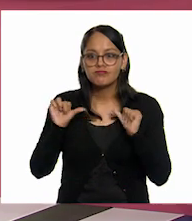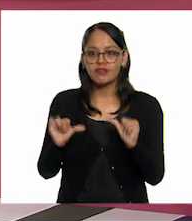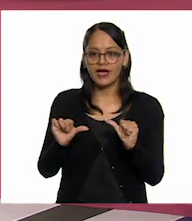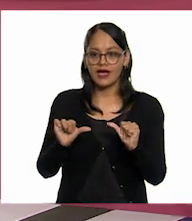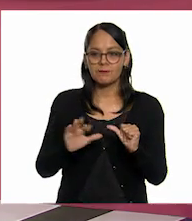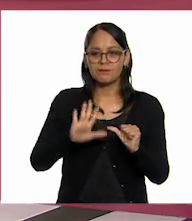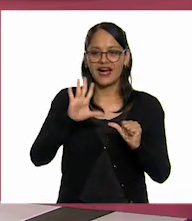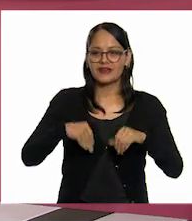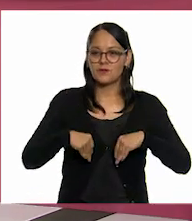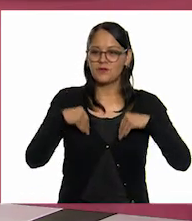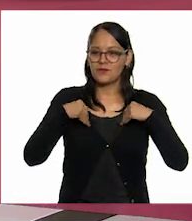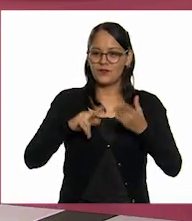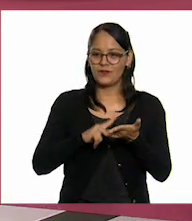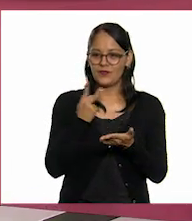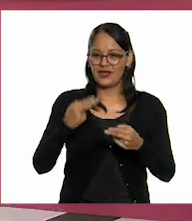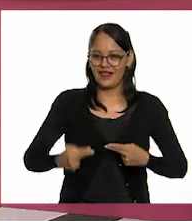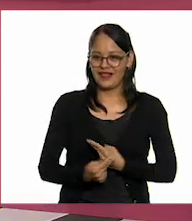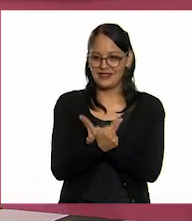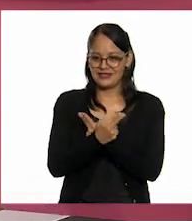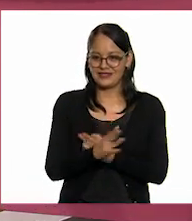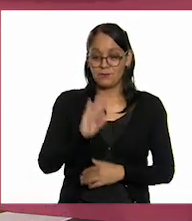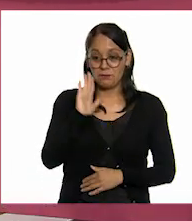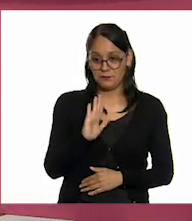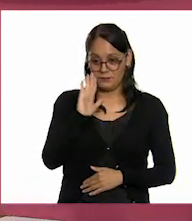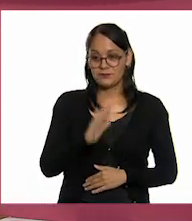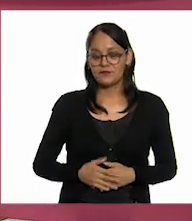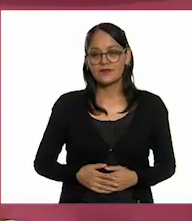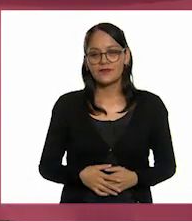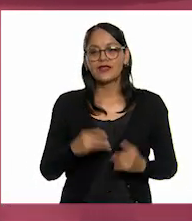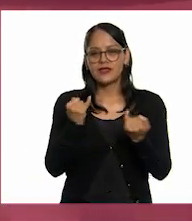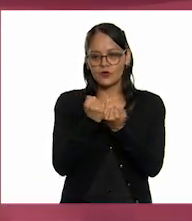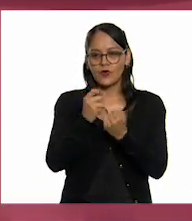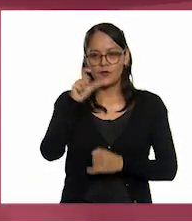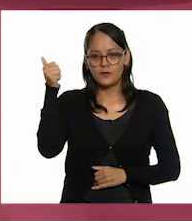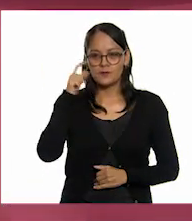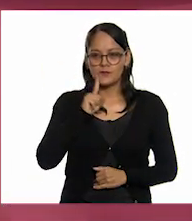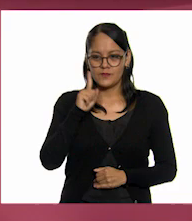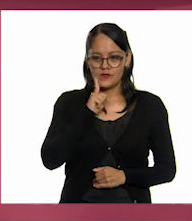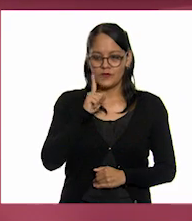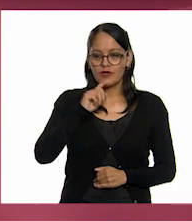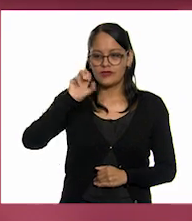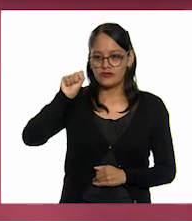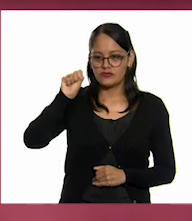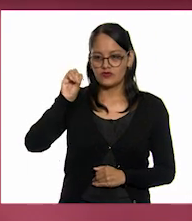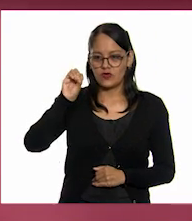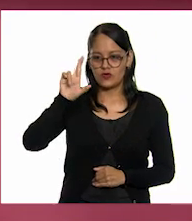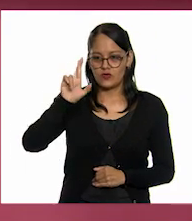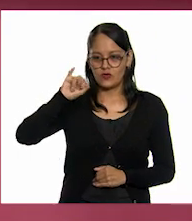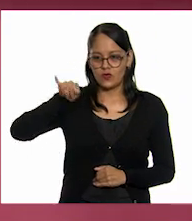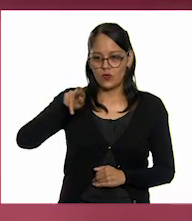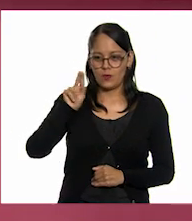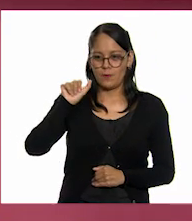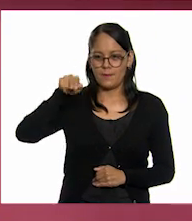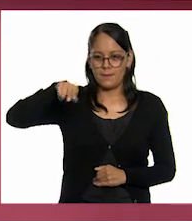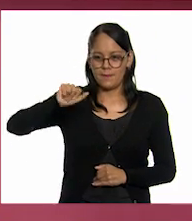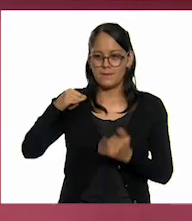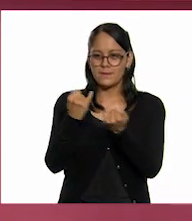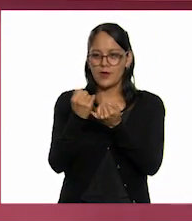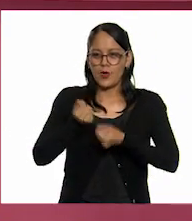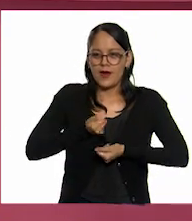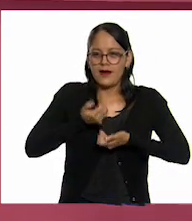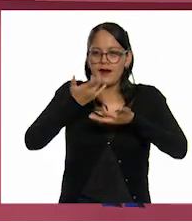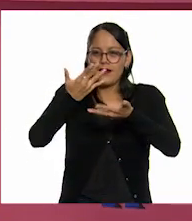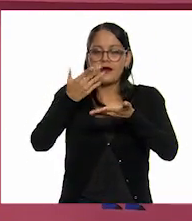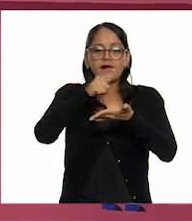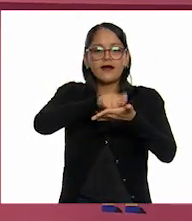también lo pude ver en escritoras como Sor Juana, que es en sus poemas pues revela o refleja todo